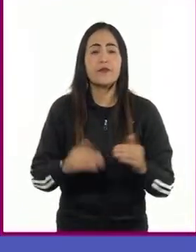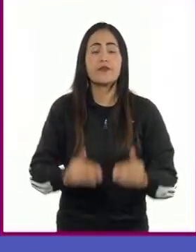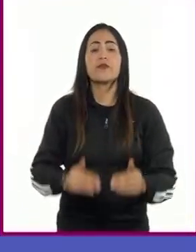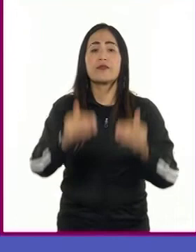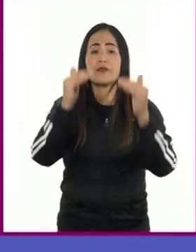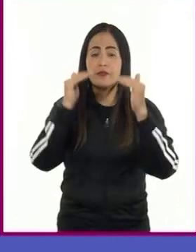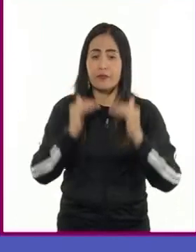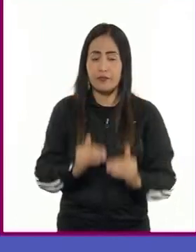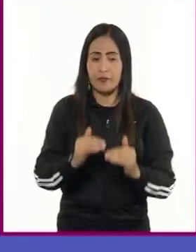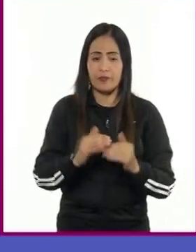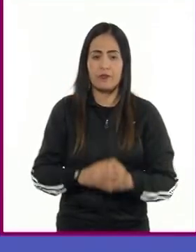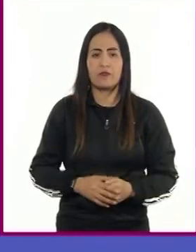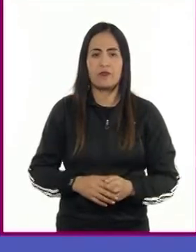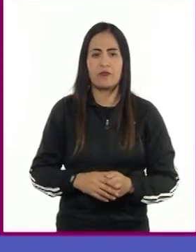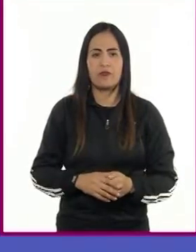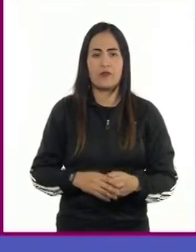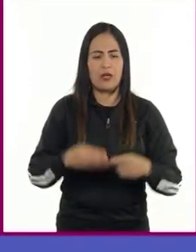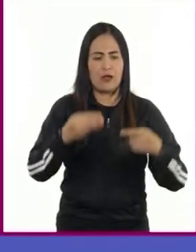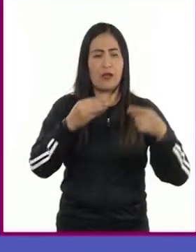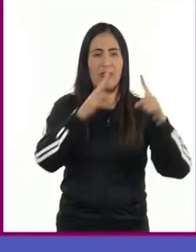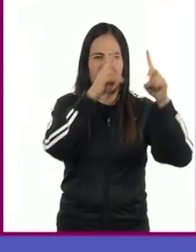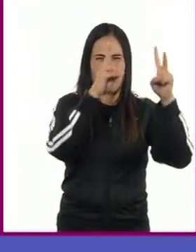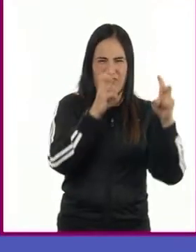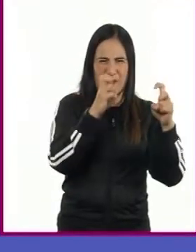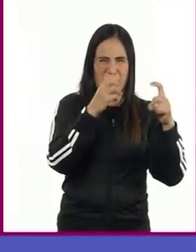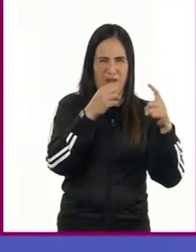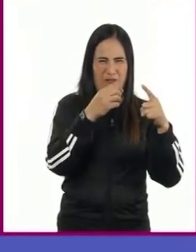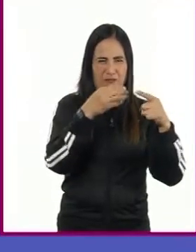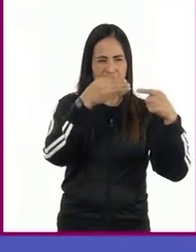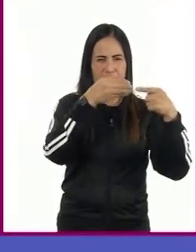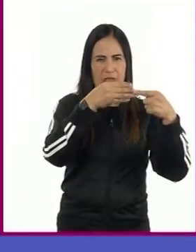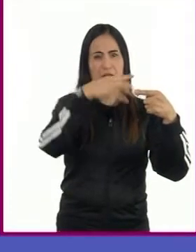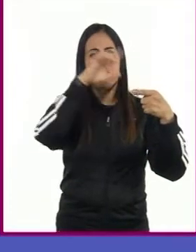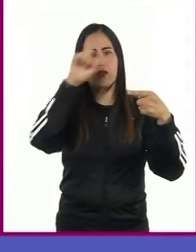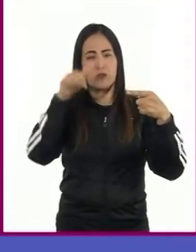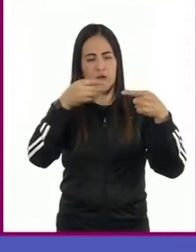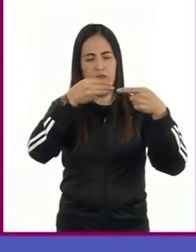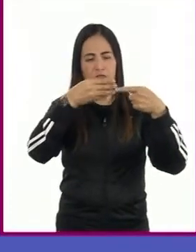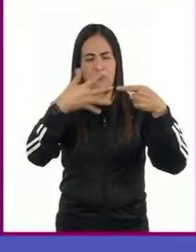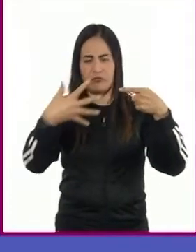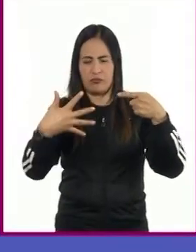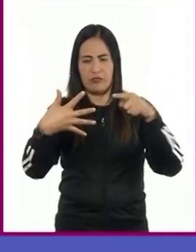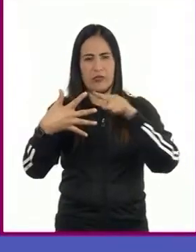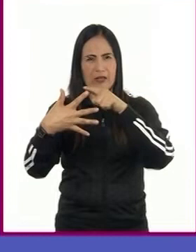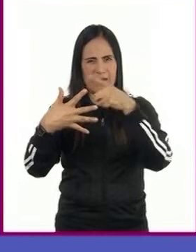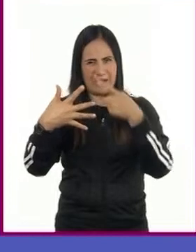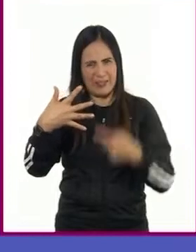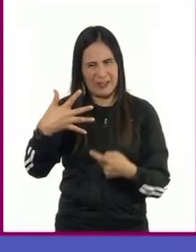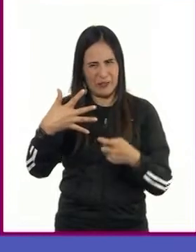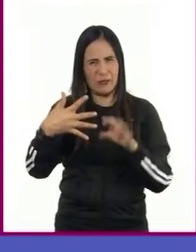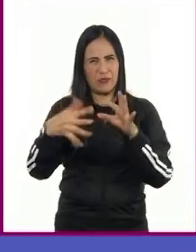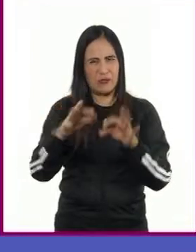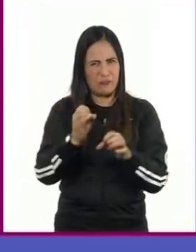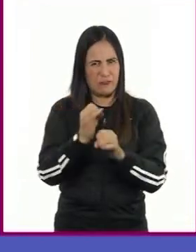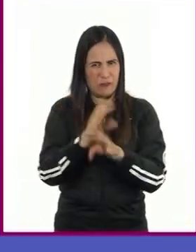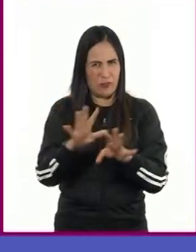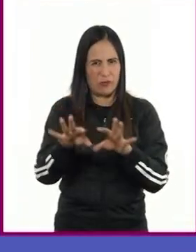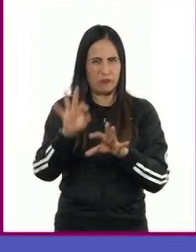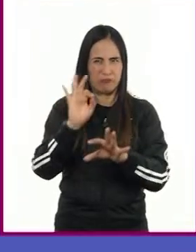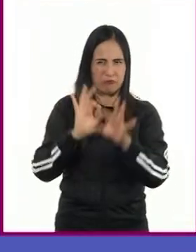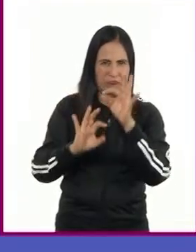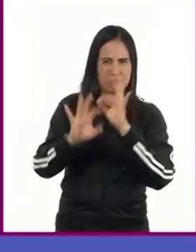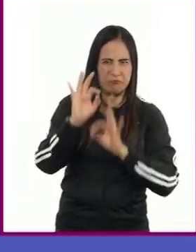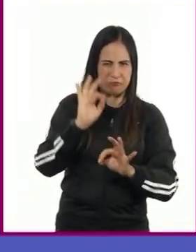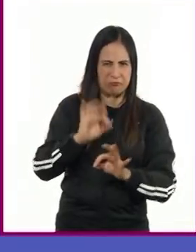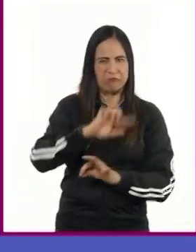es importante que acoten los subtemas, ya que a partir de estos podrán seleccionar eficientemente la información sobre la que